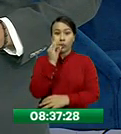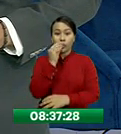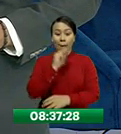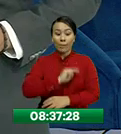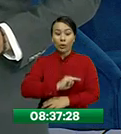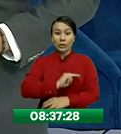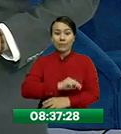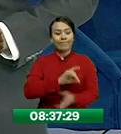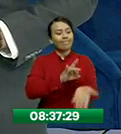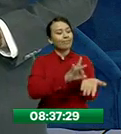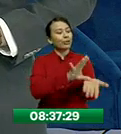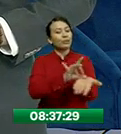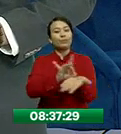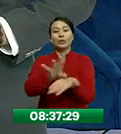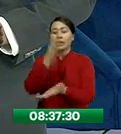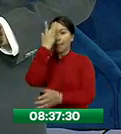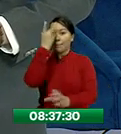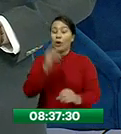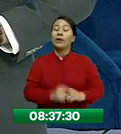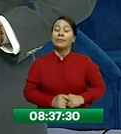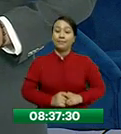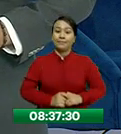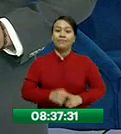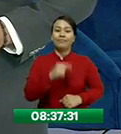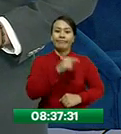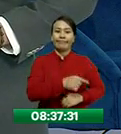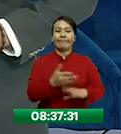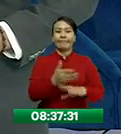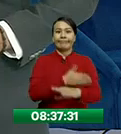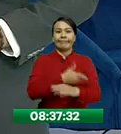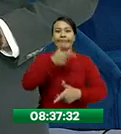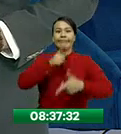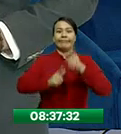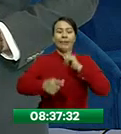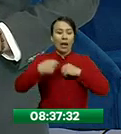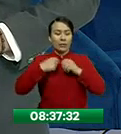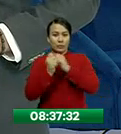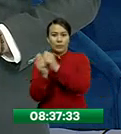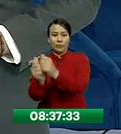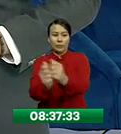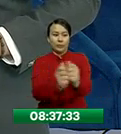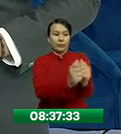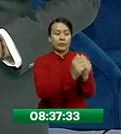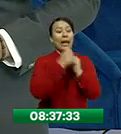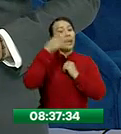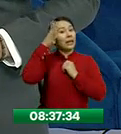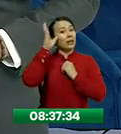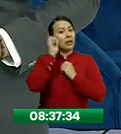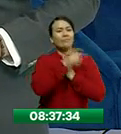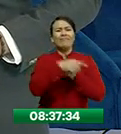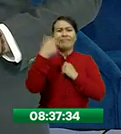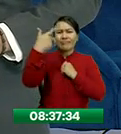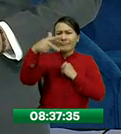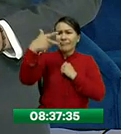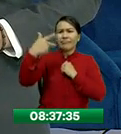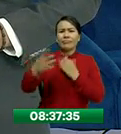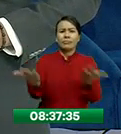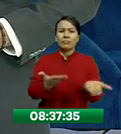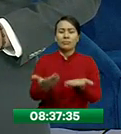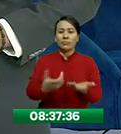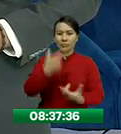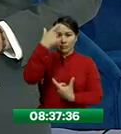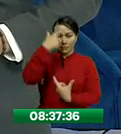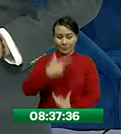fueron separados de sus cargos por ser presuntamente protagonistas de varios videos donde se